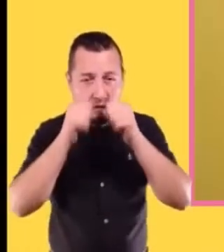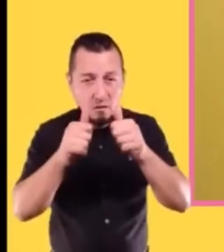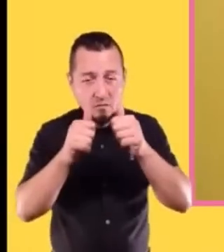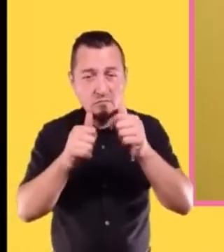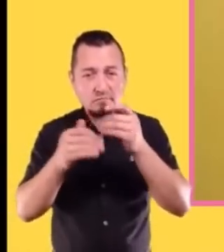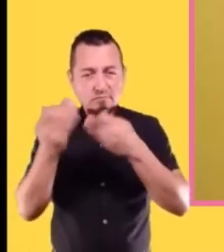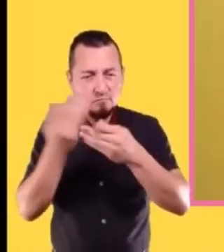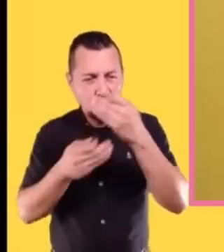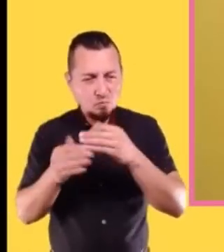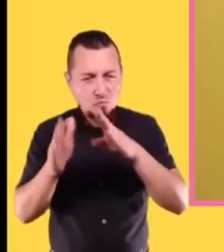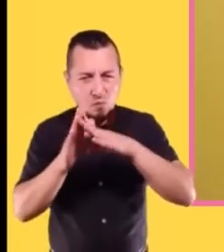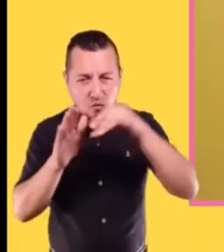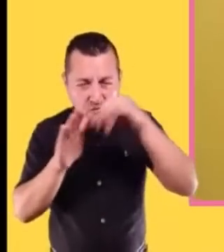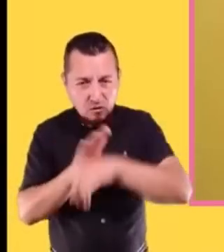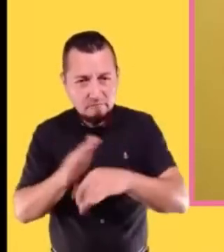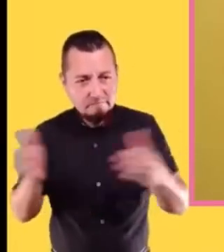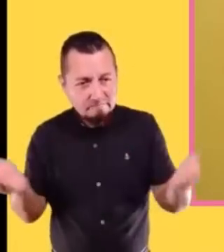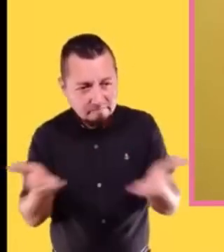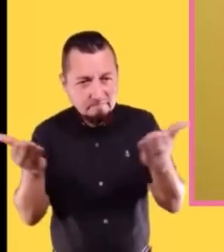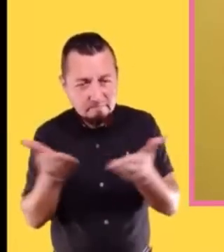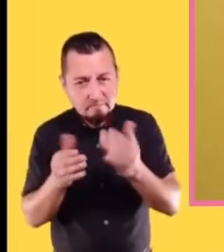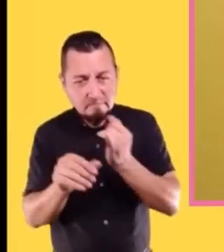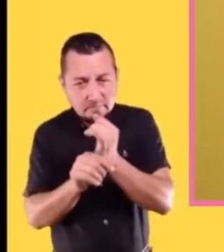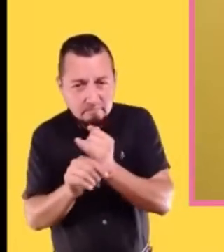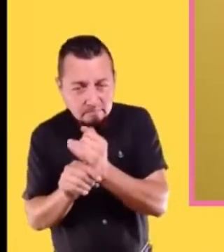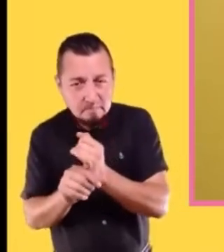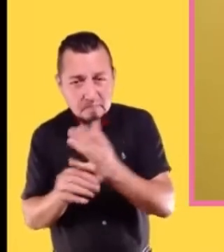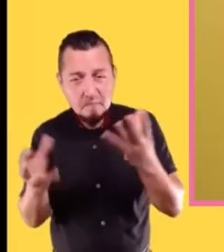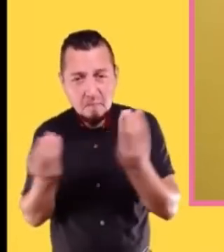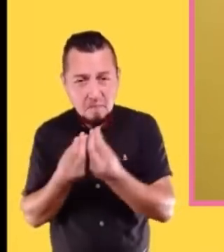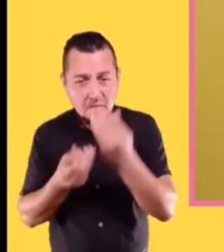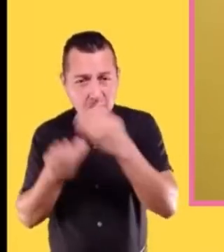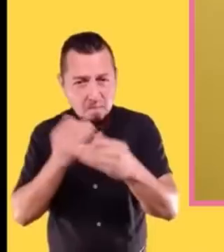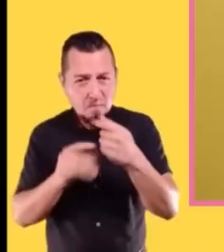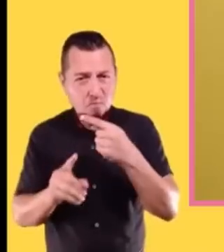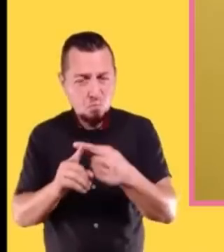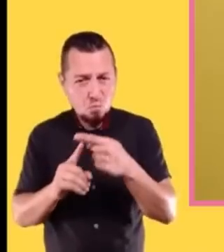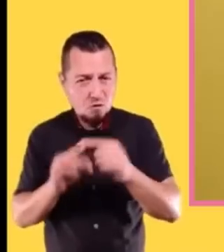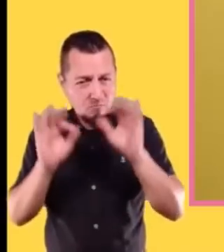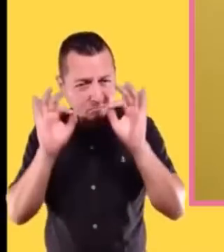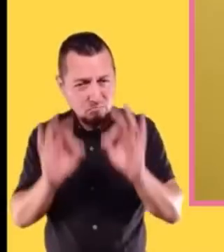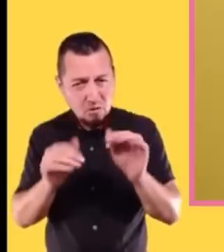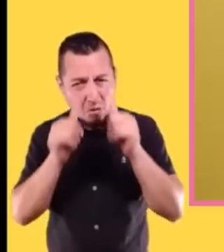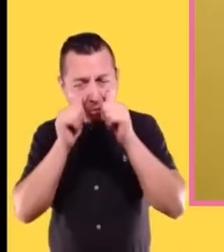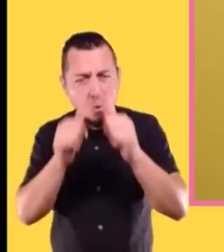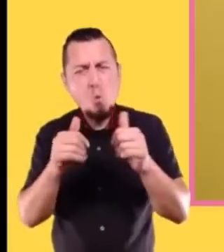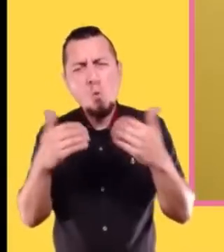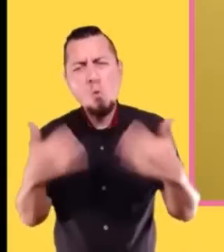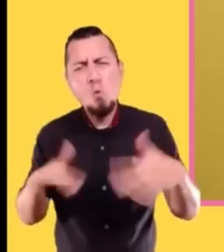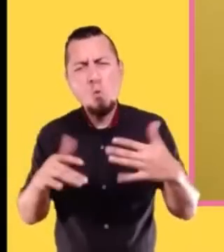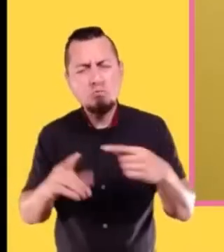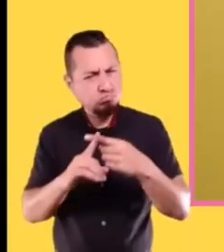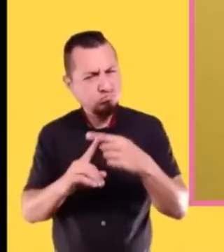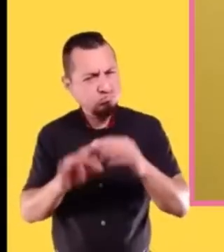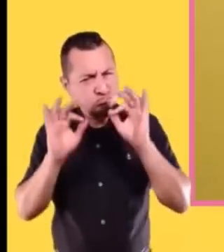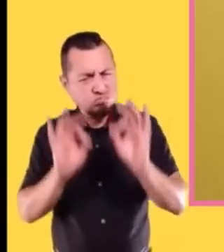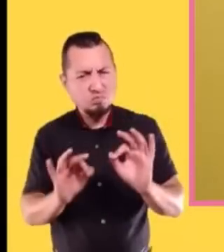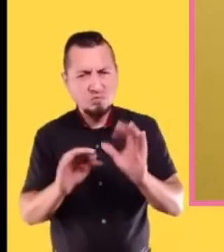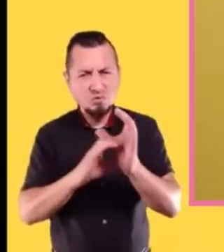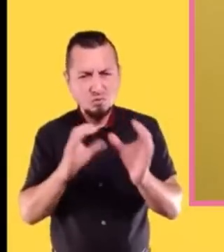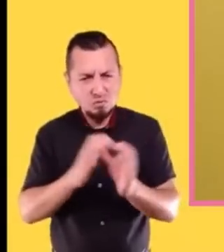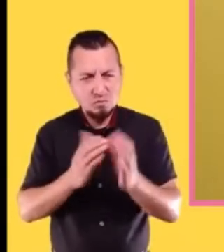nos ha animado a nosotros a meternos a fondo y salen cosas positivas cuando te pones de manera muy profesional a hacer este análisis.